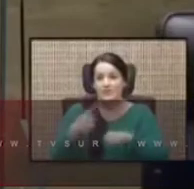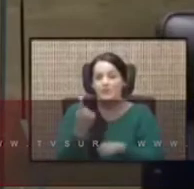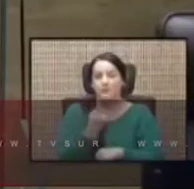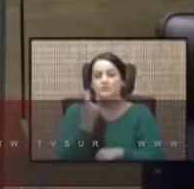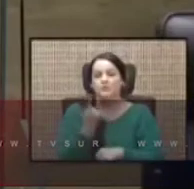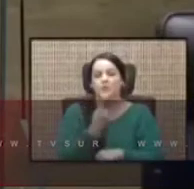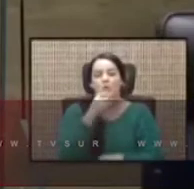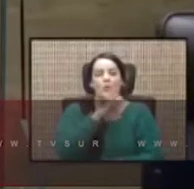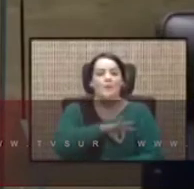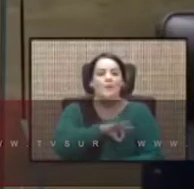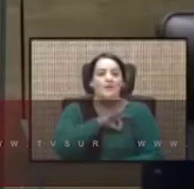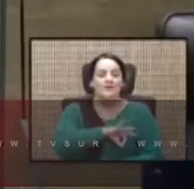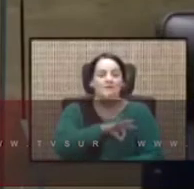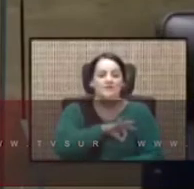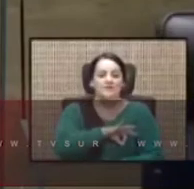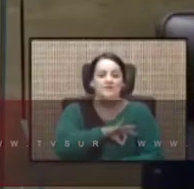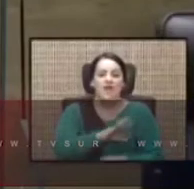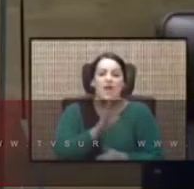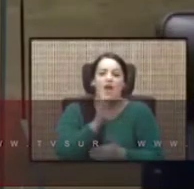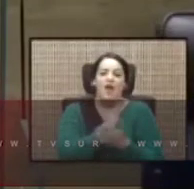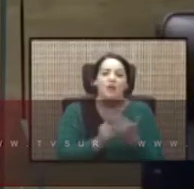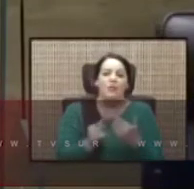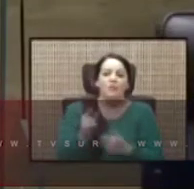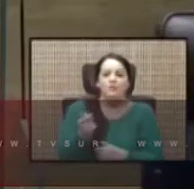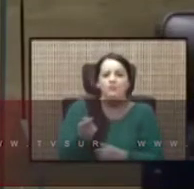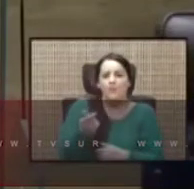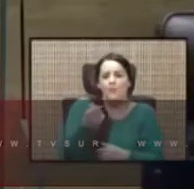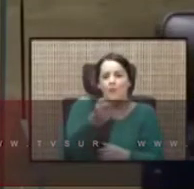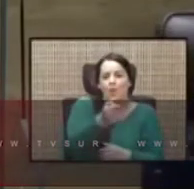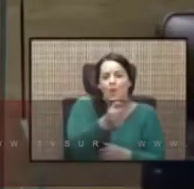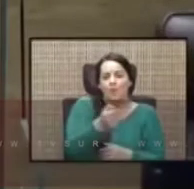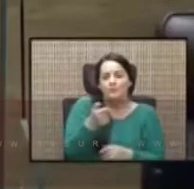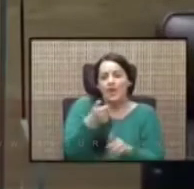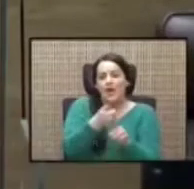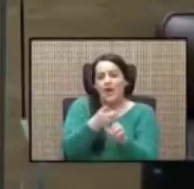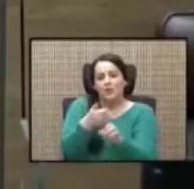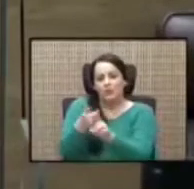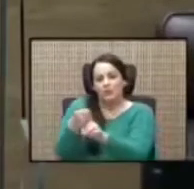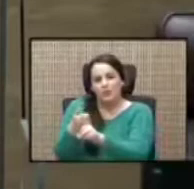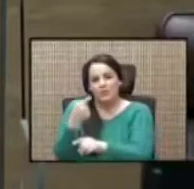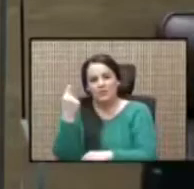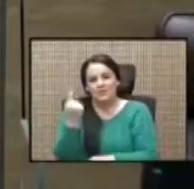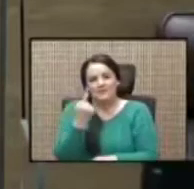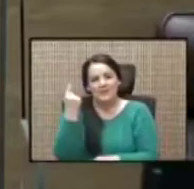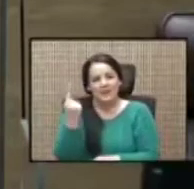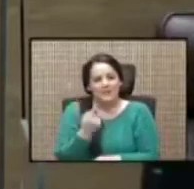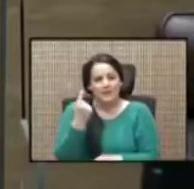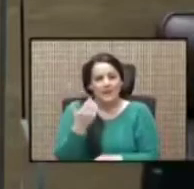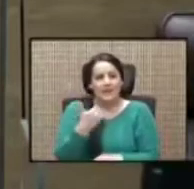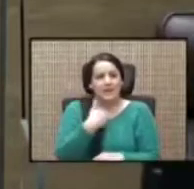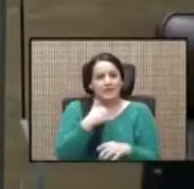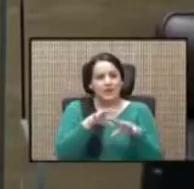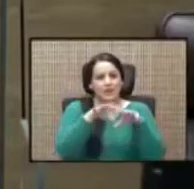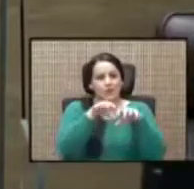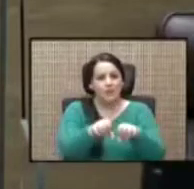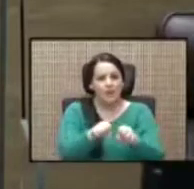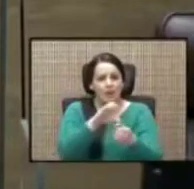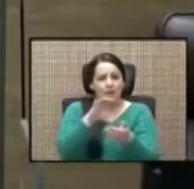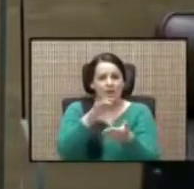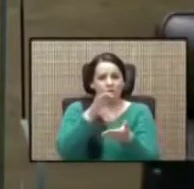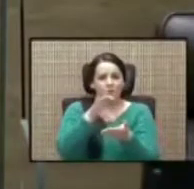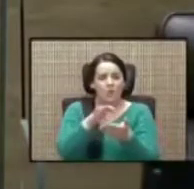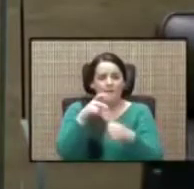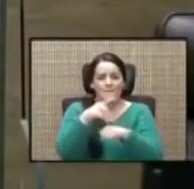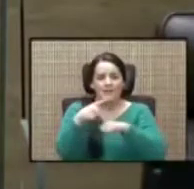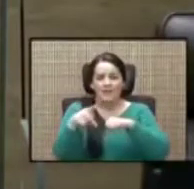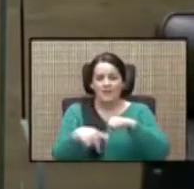solamente beneficia a unos pocos, a los mismos de siempre que tienen tomado el cantón de Pérez Celedón y